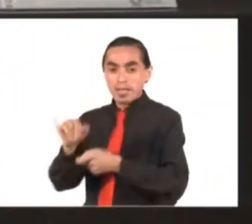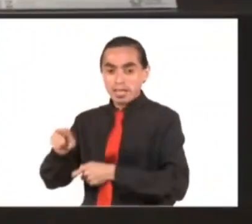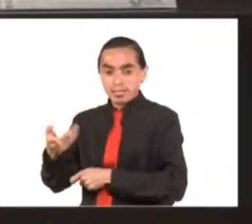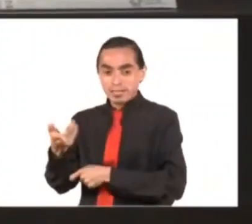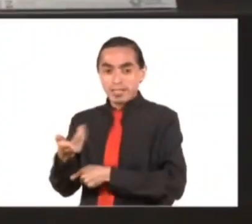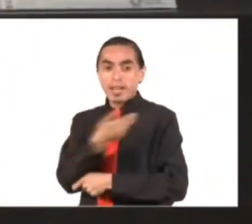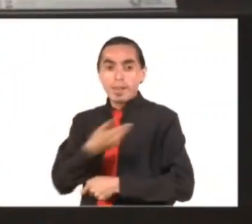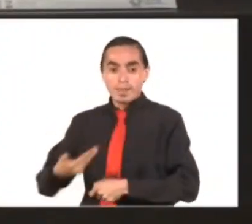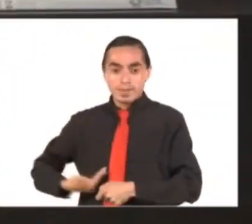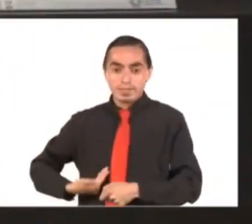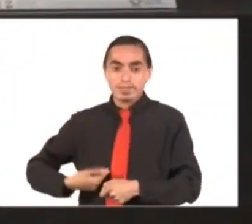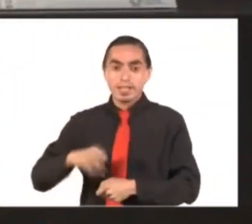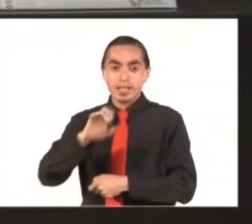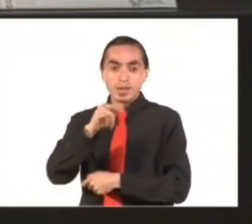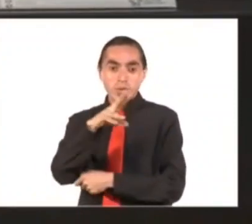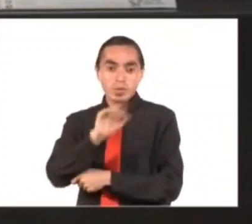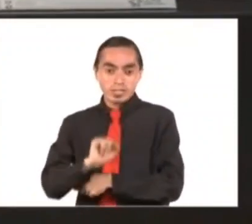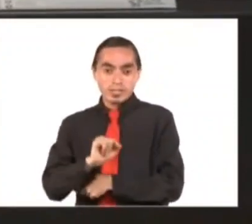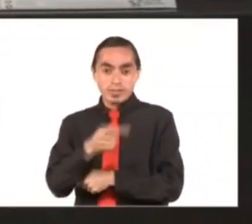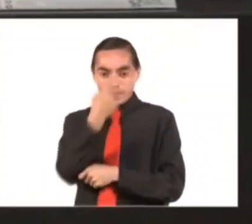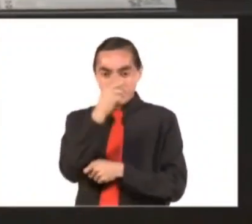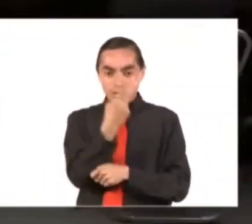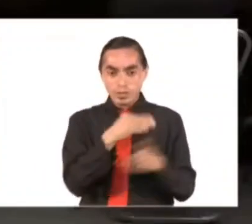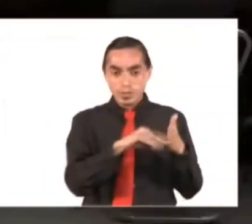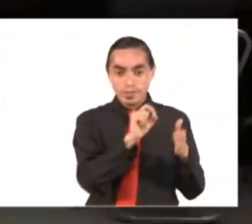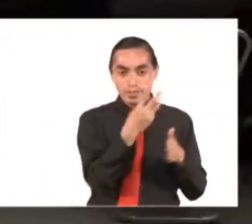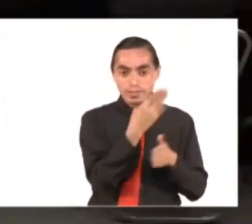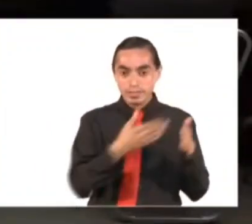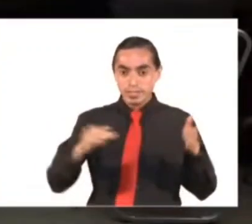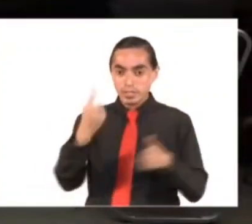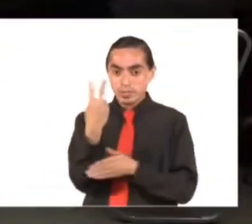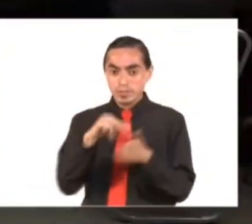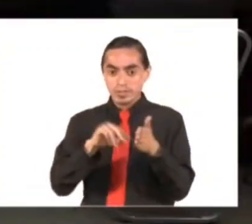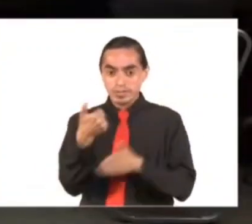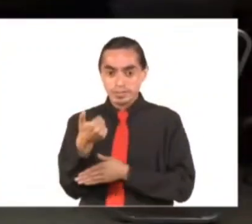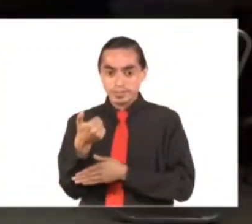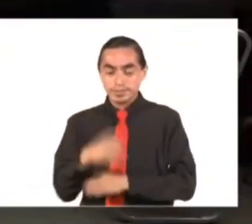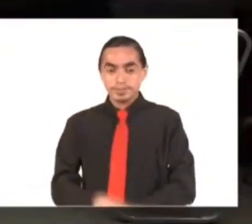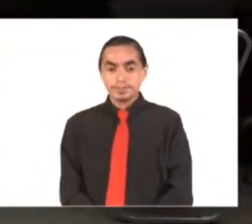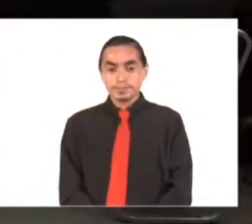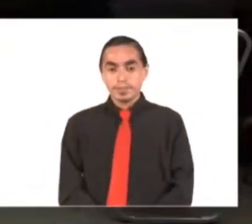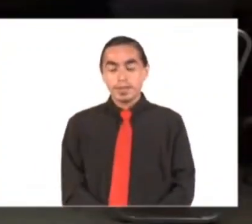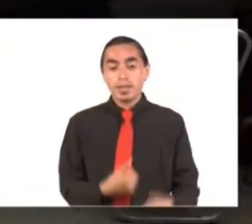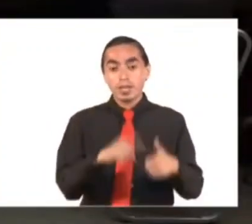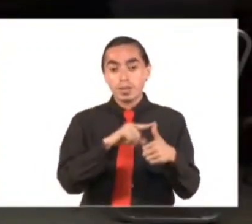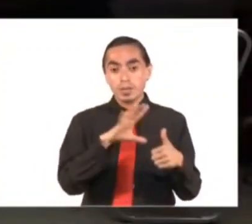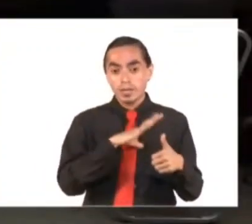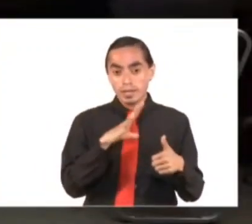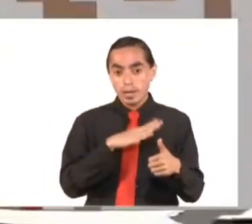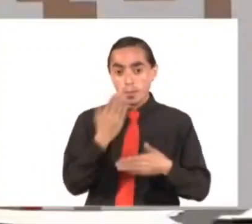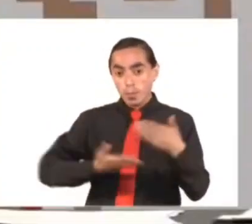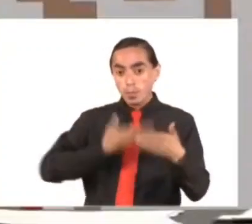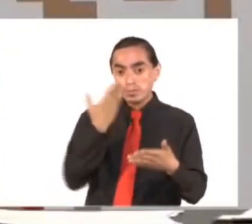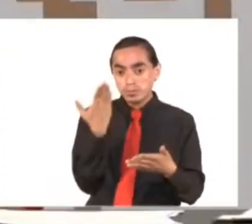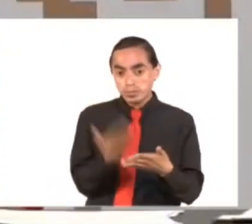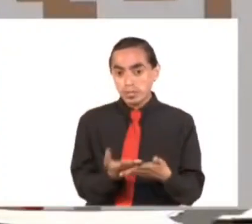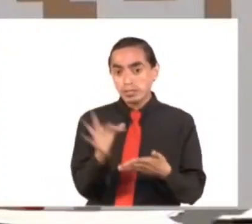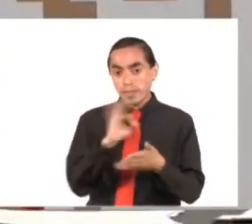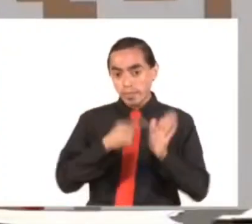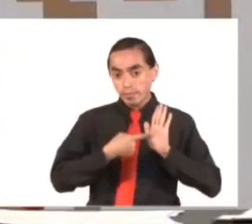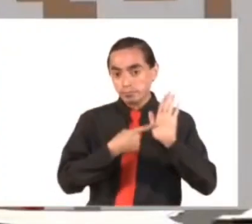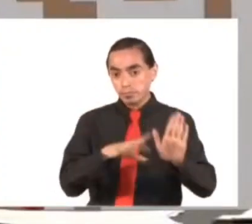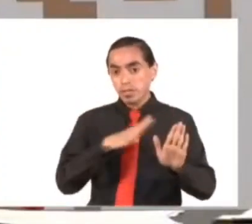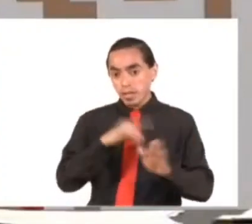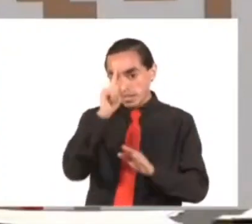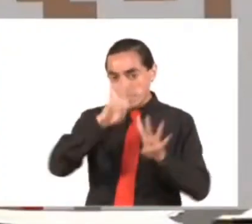Presidencia Ejecutiva del CESA para el periodo 2023-2026. 6. Propuesta, votación y en su caso presentación